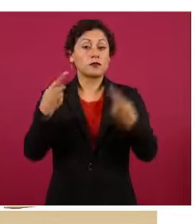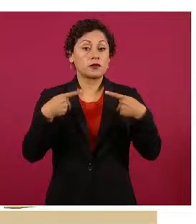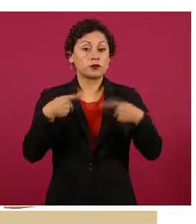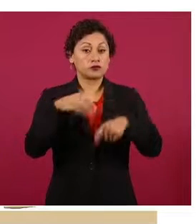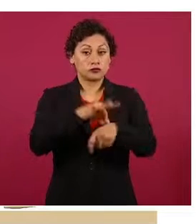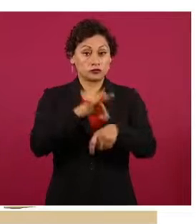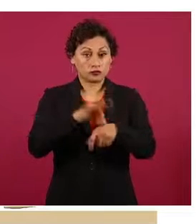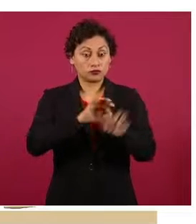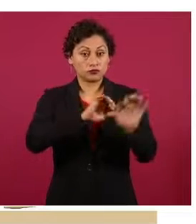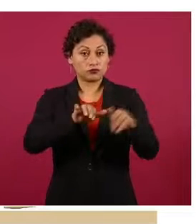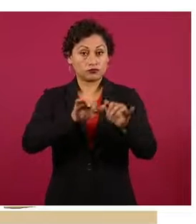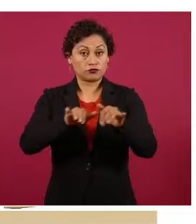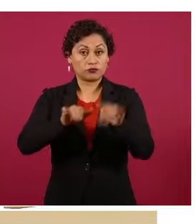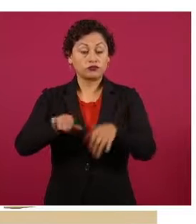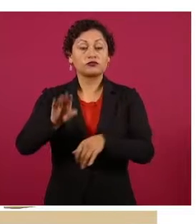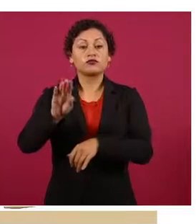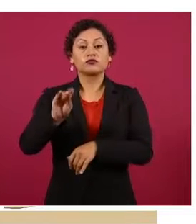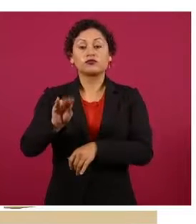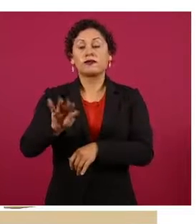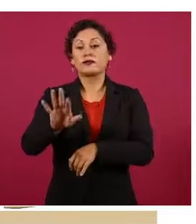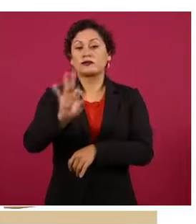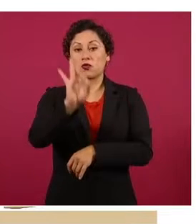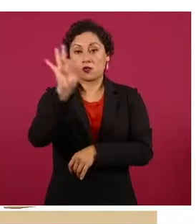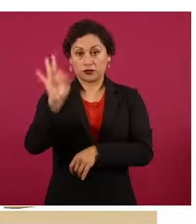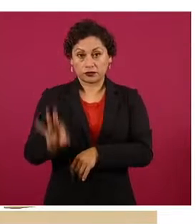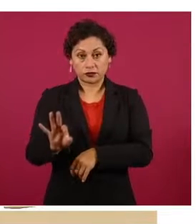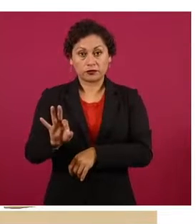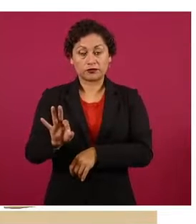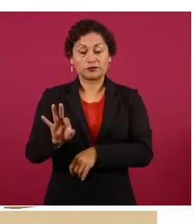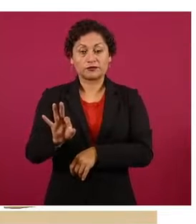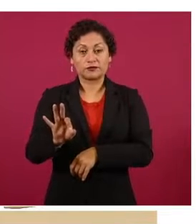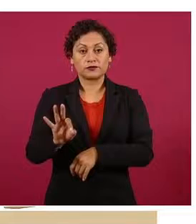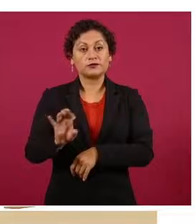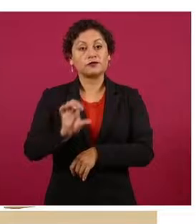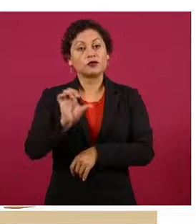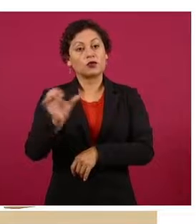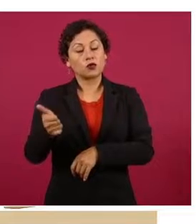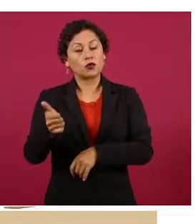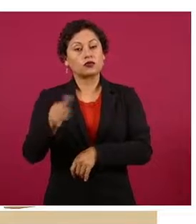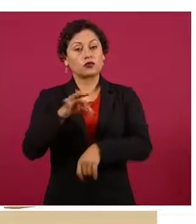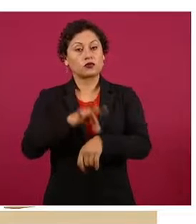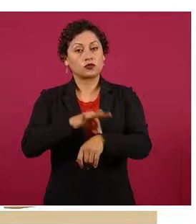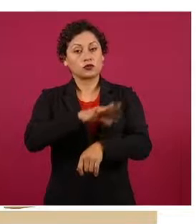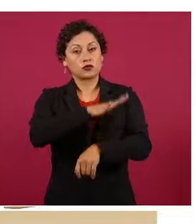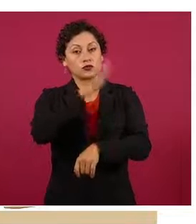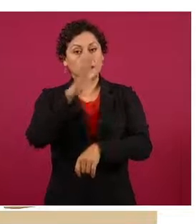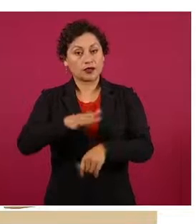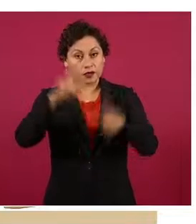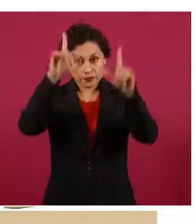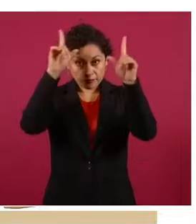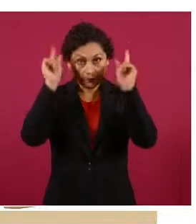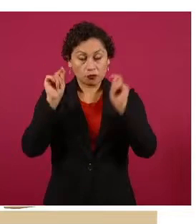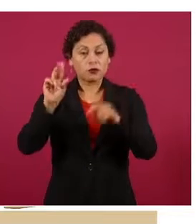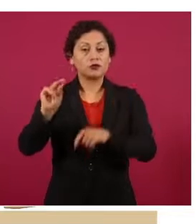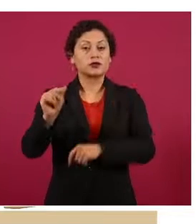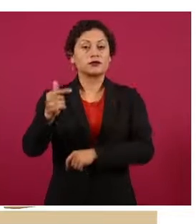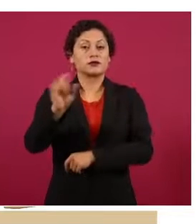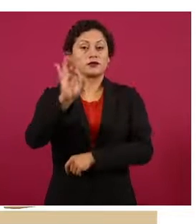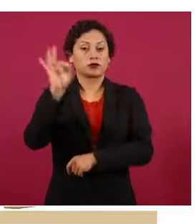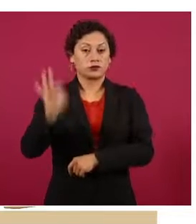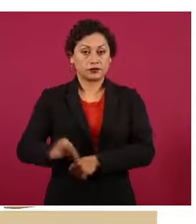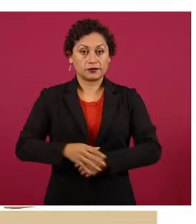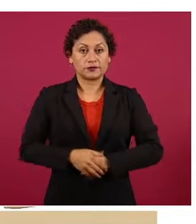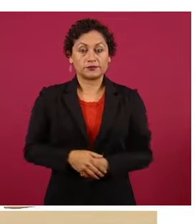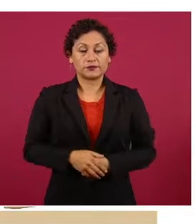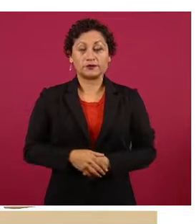que alcanzó esta semana 95% y de médicos generales y de personal de enfermería del 87%. En el